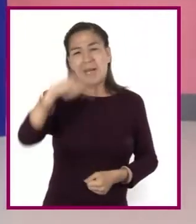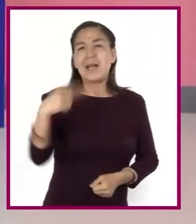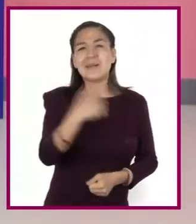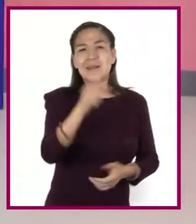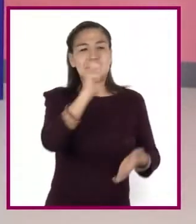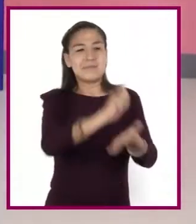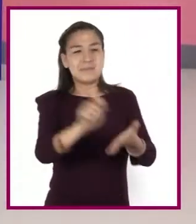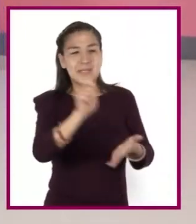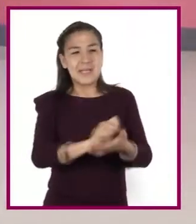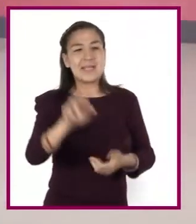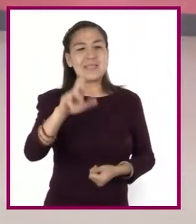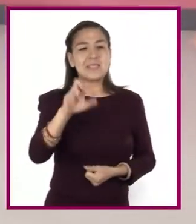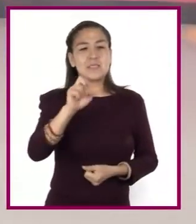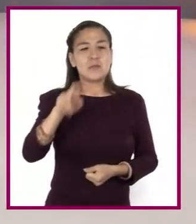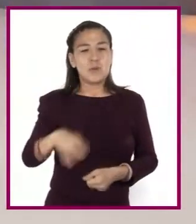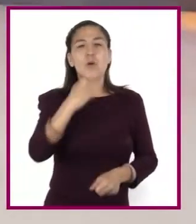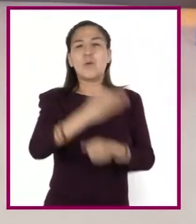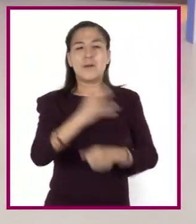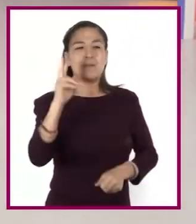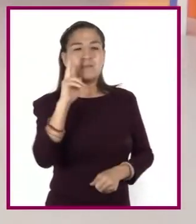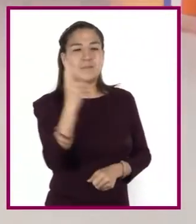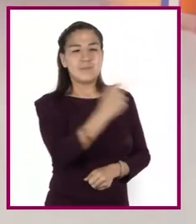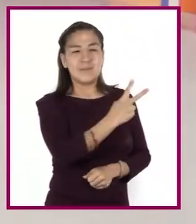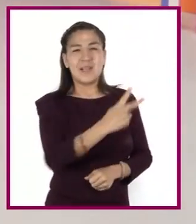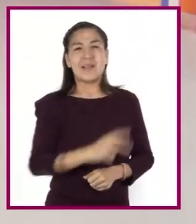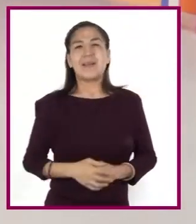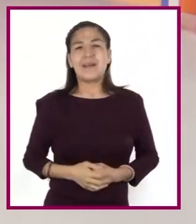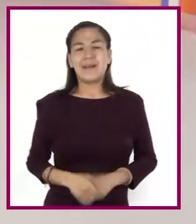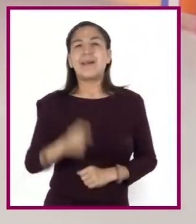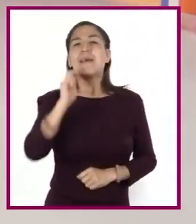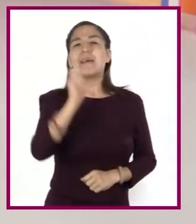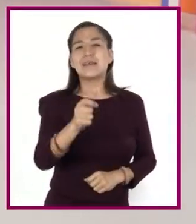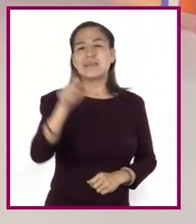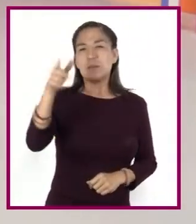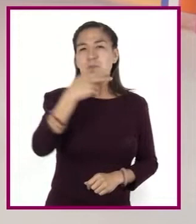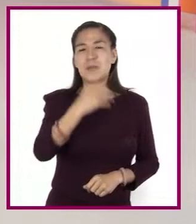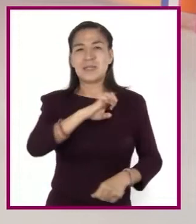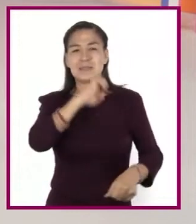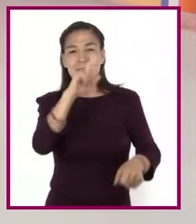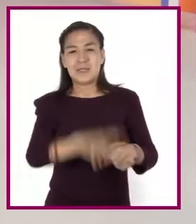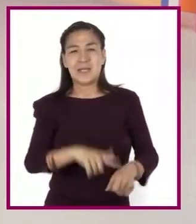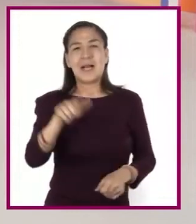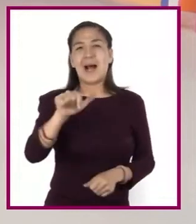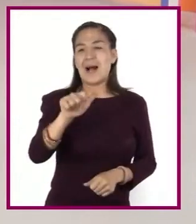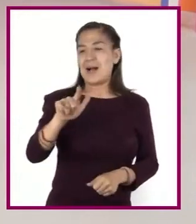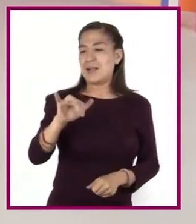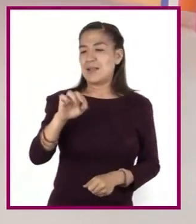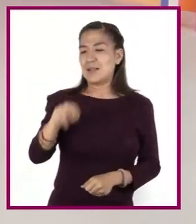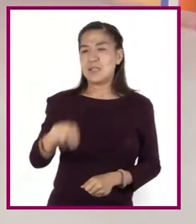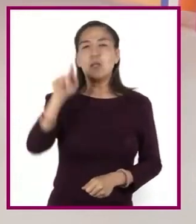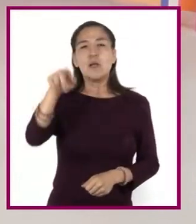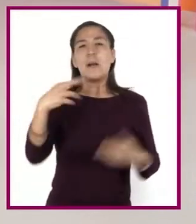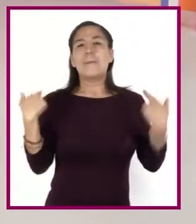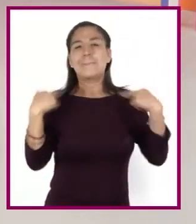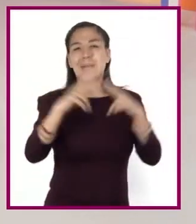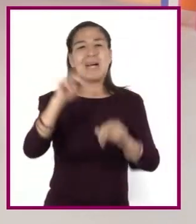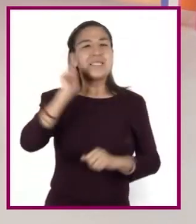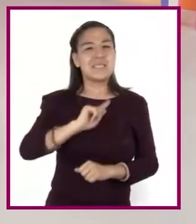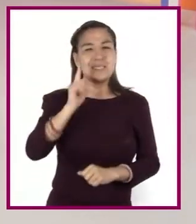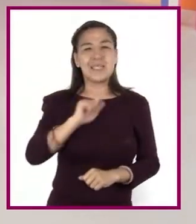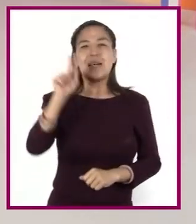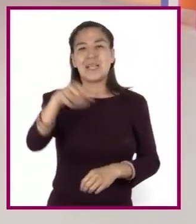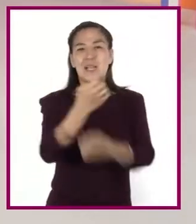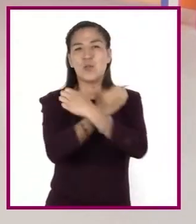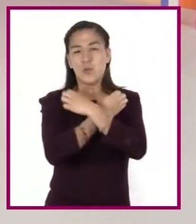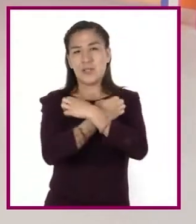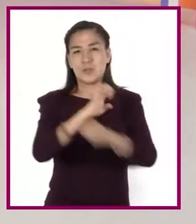escriben resúmenes, acompáñenme a escuchar lo que la especialista Aline de la Macorra, quien es profesora especialista en